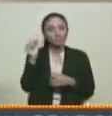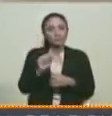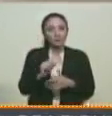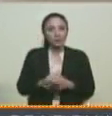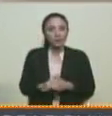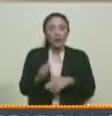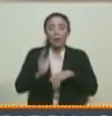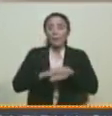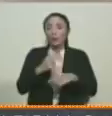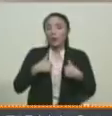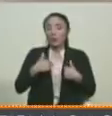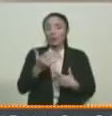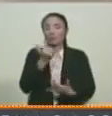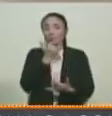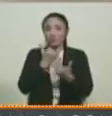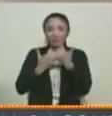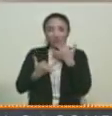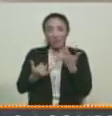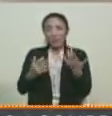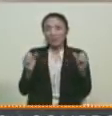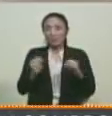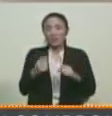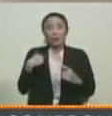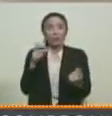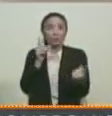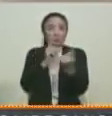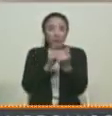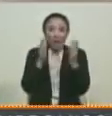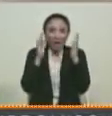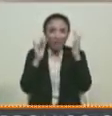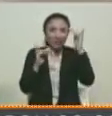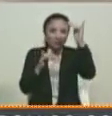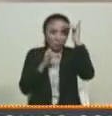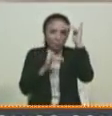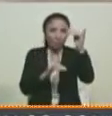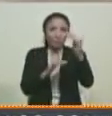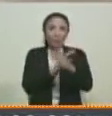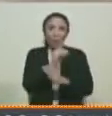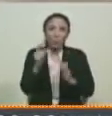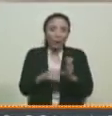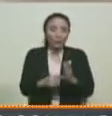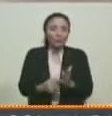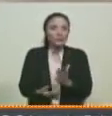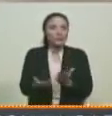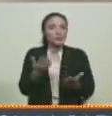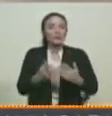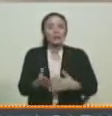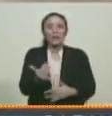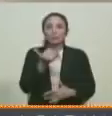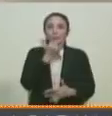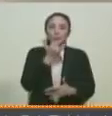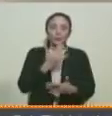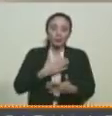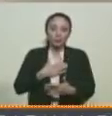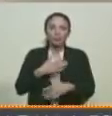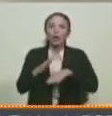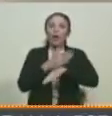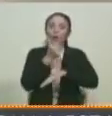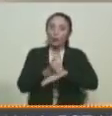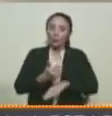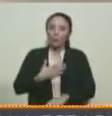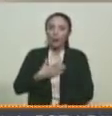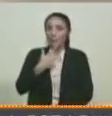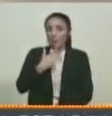por mi falta de método y no atender yo personalmente ese tema, lo que usted me dijo estaba sucediendo.